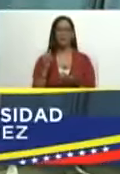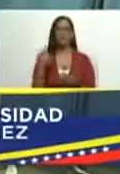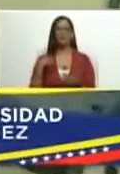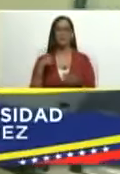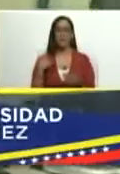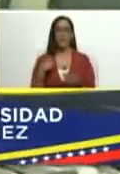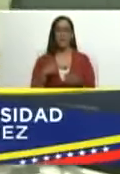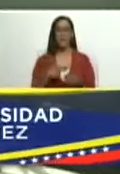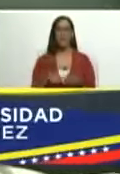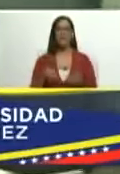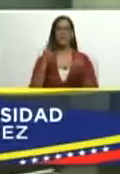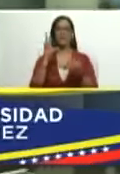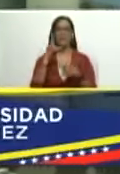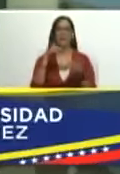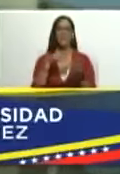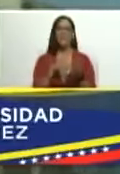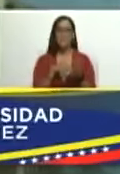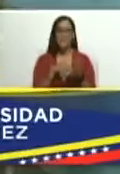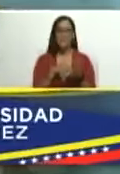de